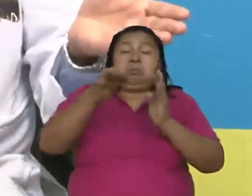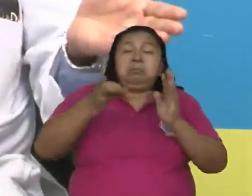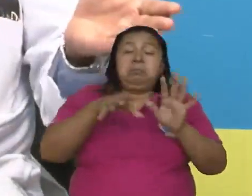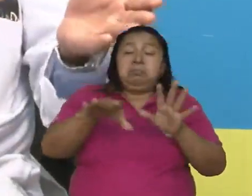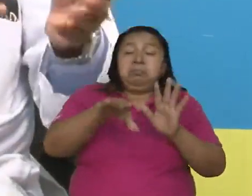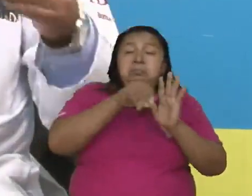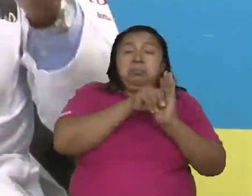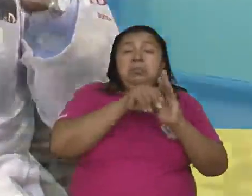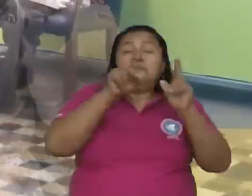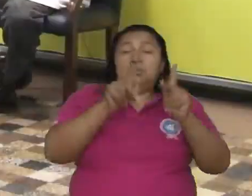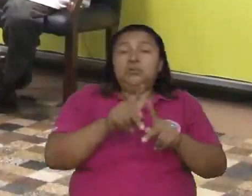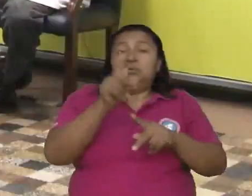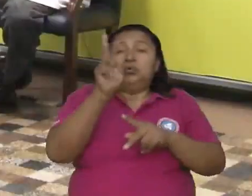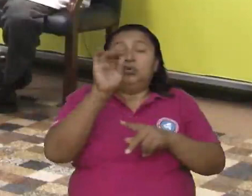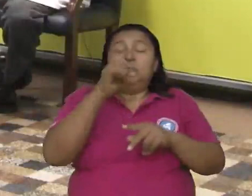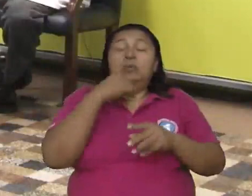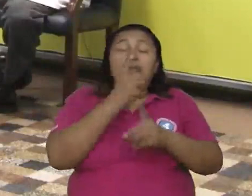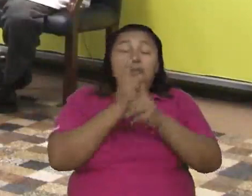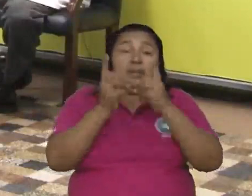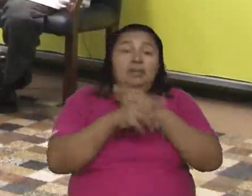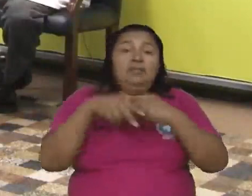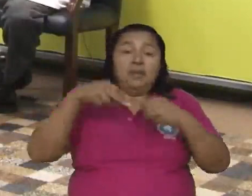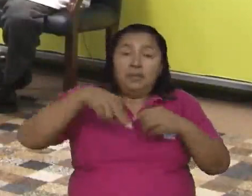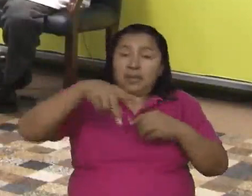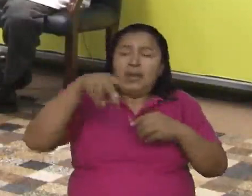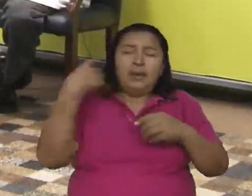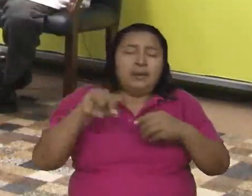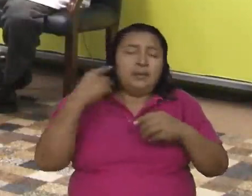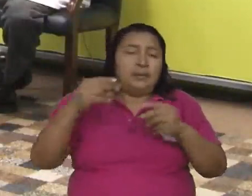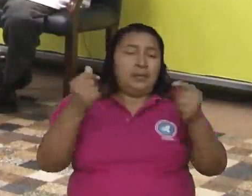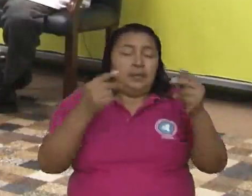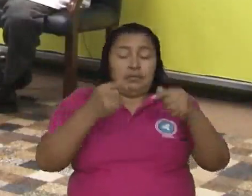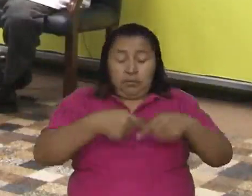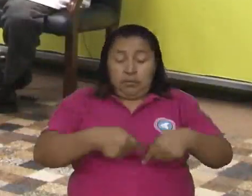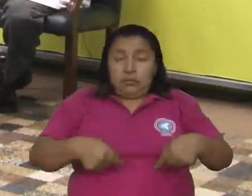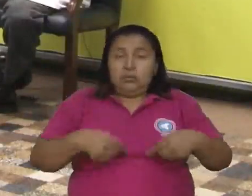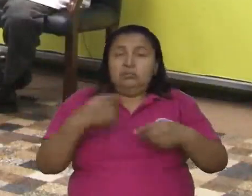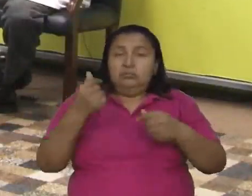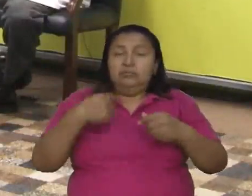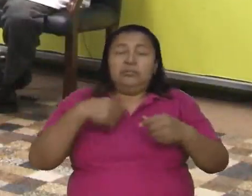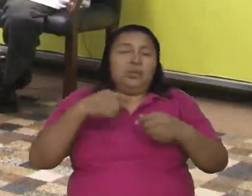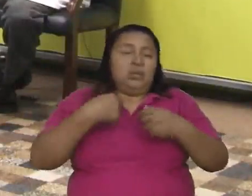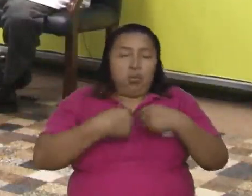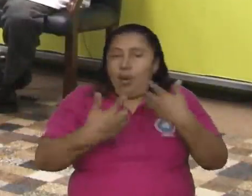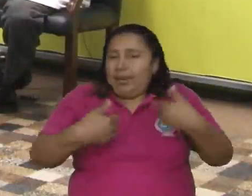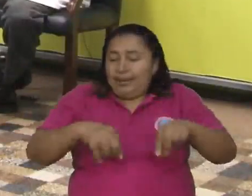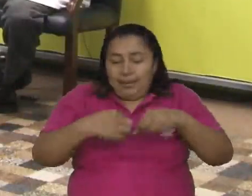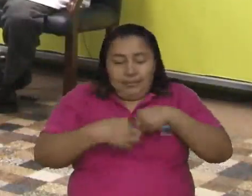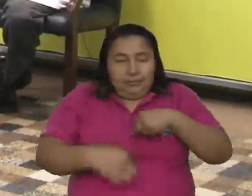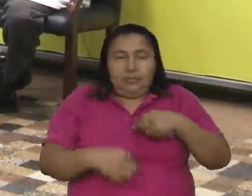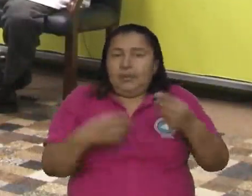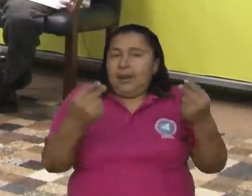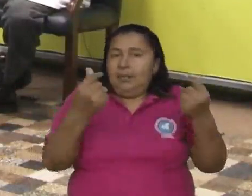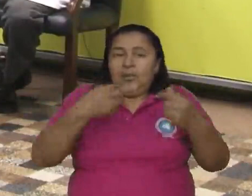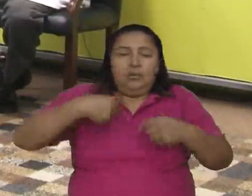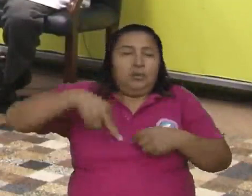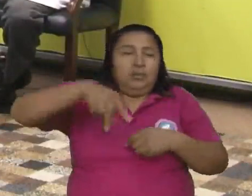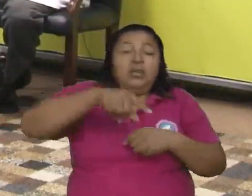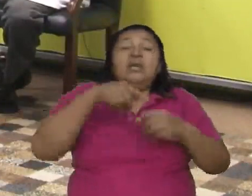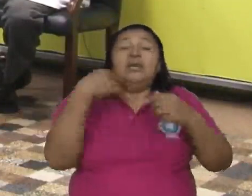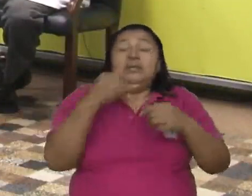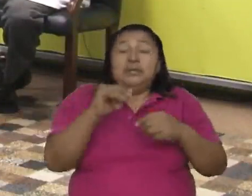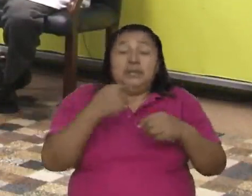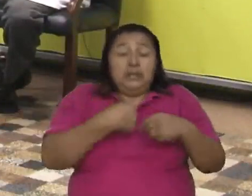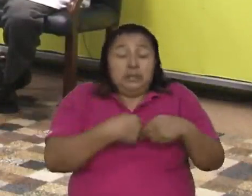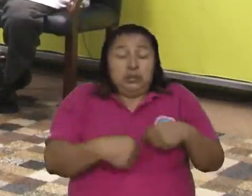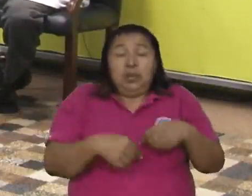trombo. Entonces hay que caminar lo más pronto posible después de una operación, y no solamente la cesárea, cualquier cirugía. ¿Ya? Sí. Y si la cirugía no lo